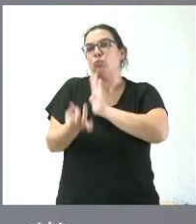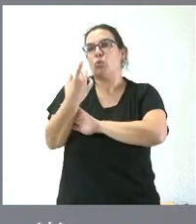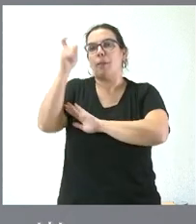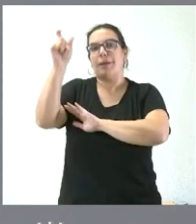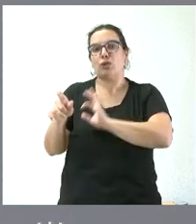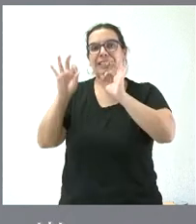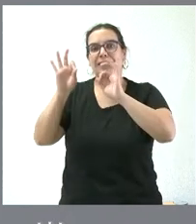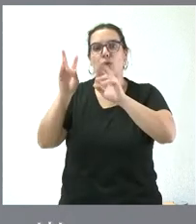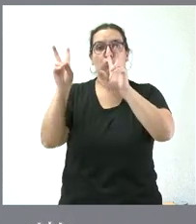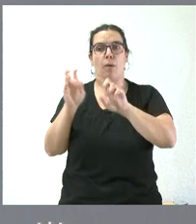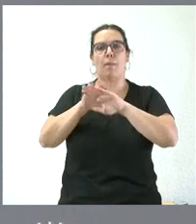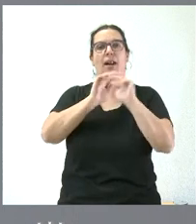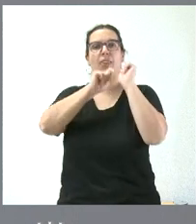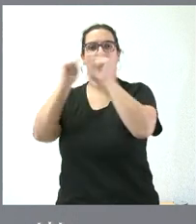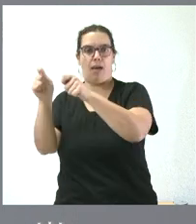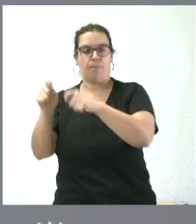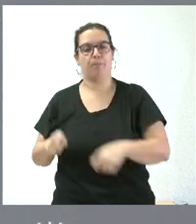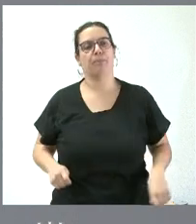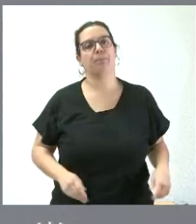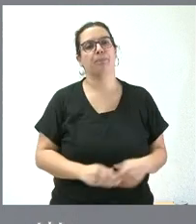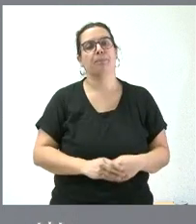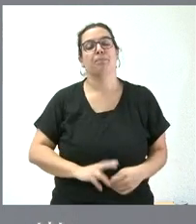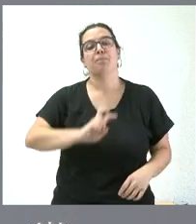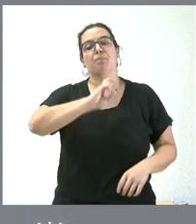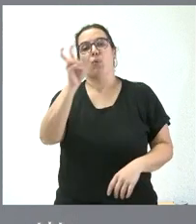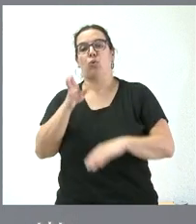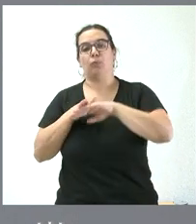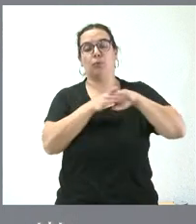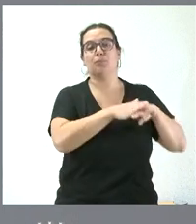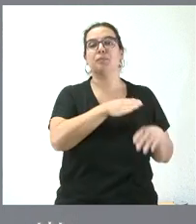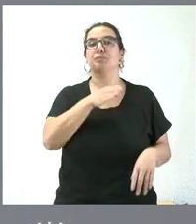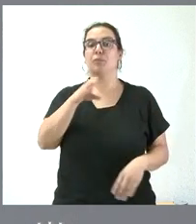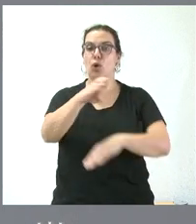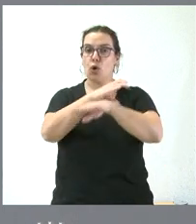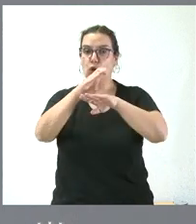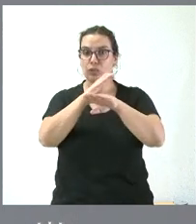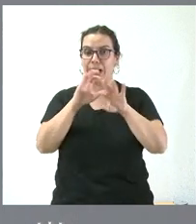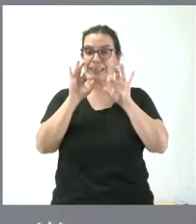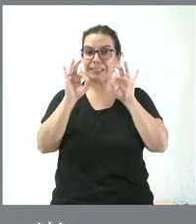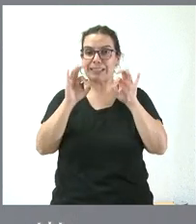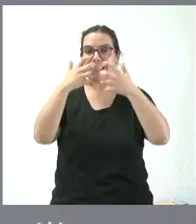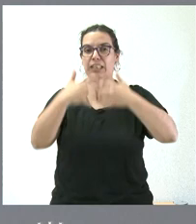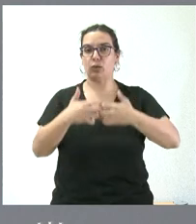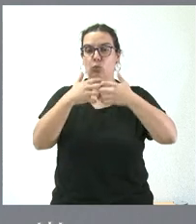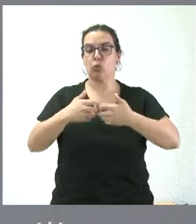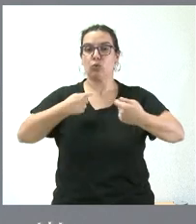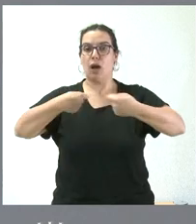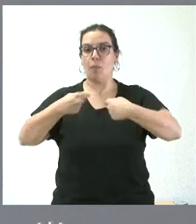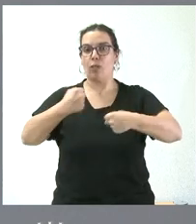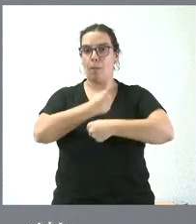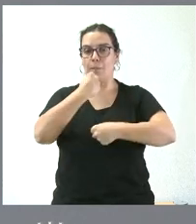nombramiento para estas responsabilidades un segundo ámbito es el que tiene que ver a la consejería de Industria comercio y